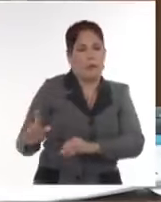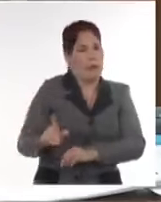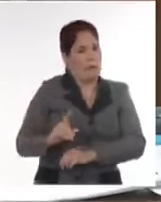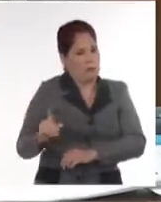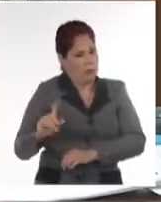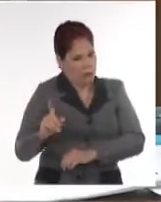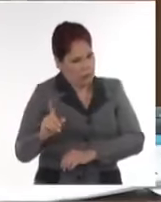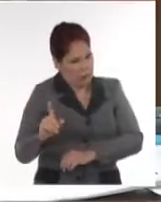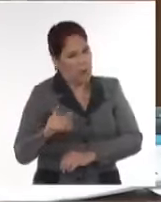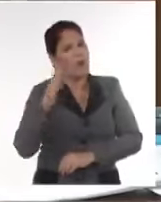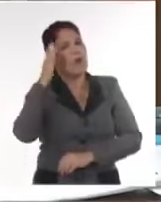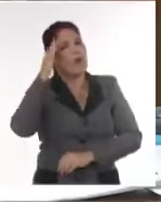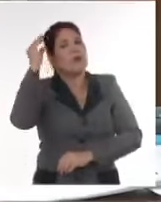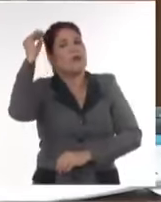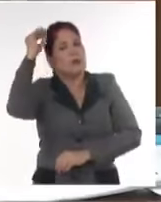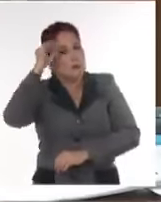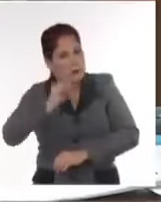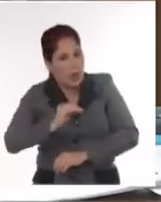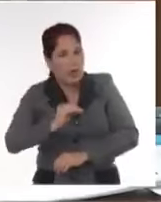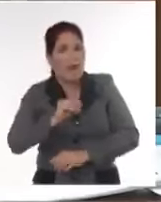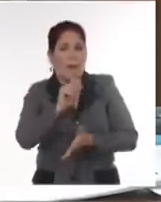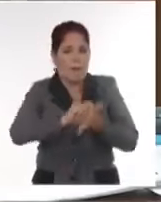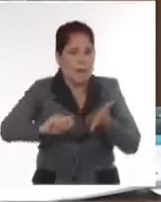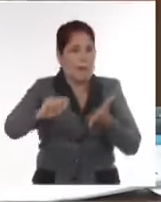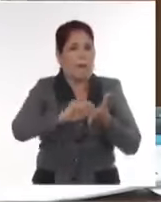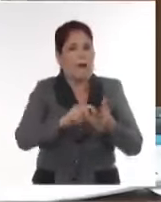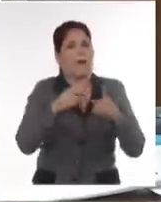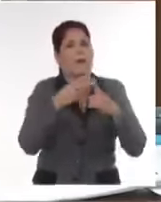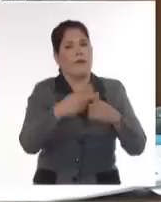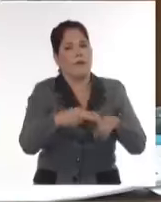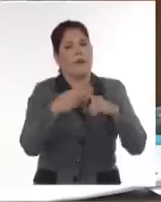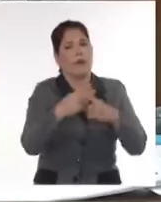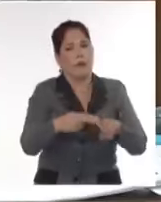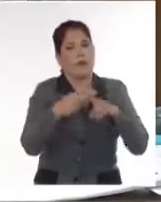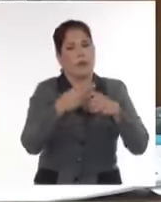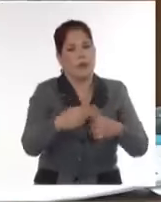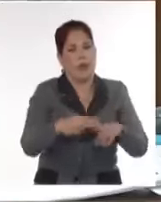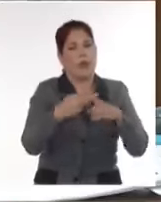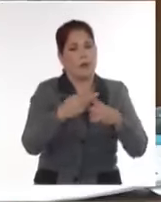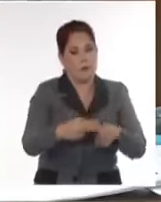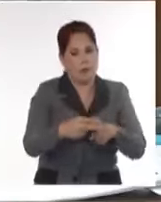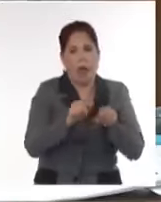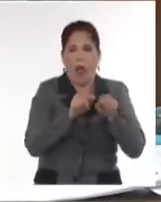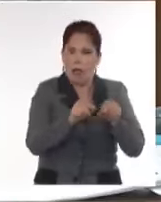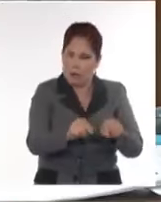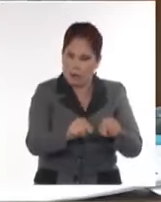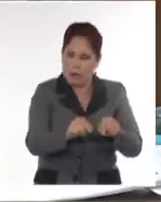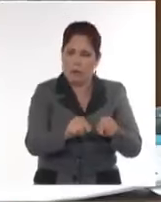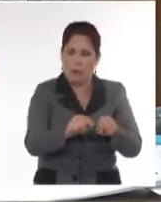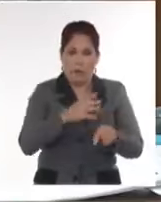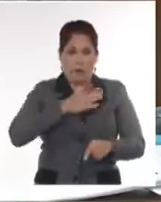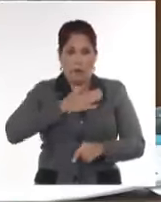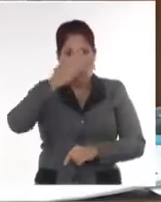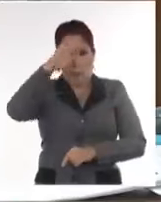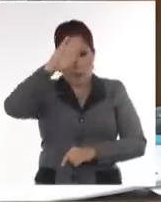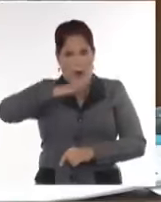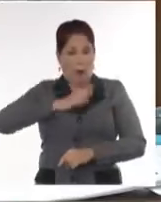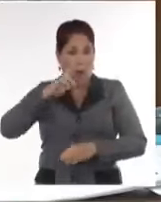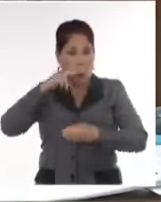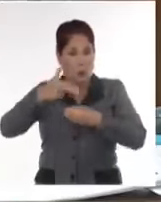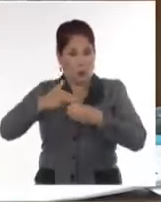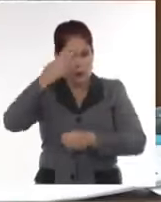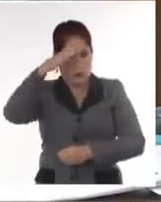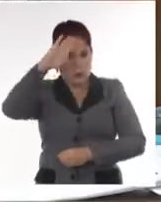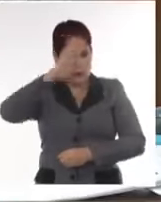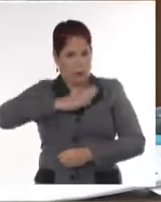los mantenimientos de las unidades termoeléctricas ni de Enelgas, que son con combustible nacional, no vamos a sacrificar